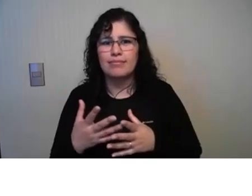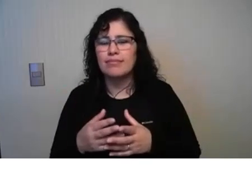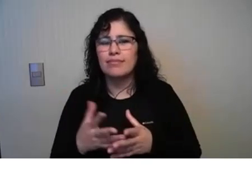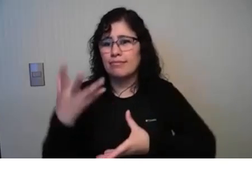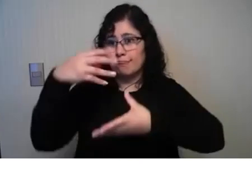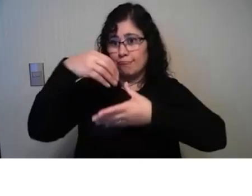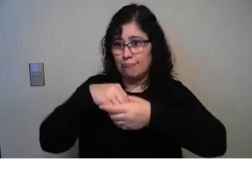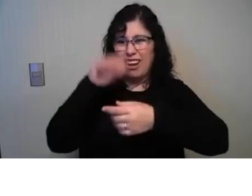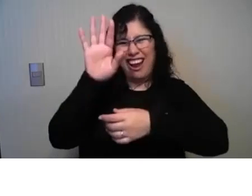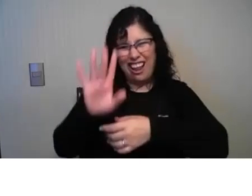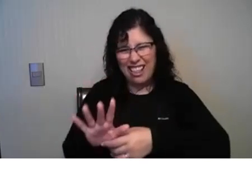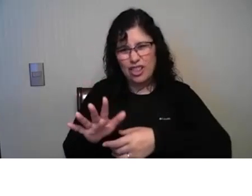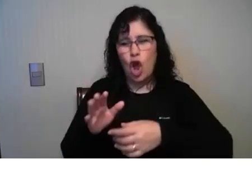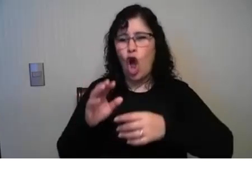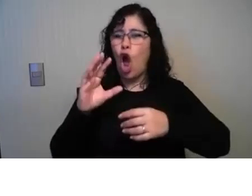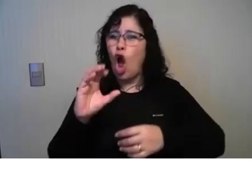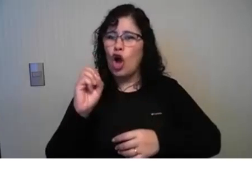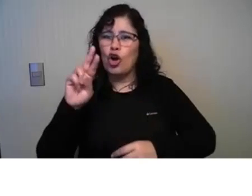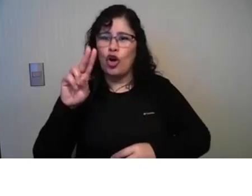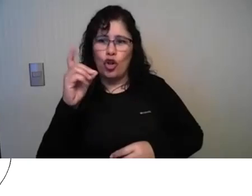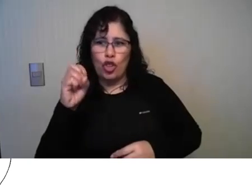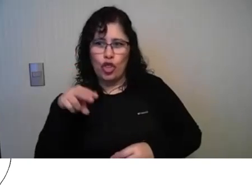cordones. Ahora, esta vez,